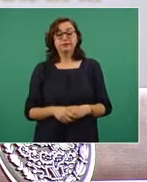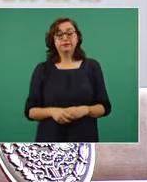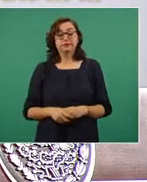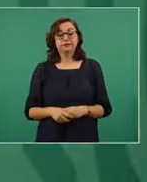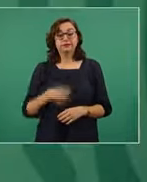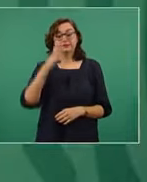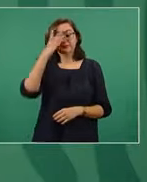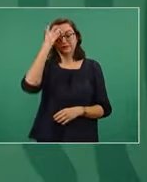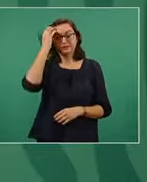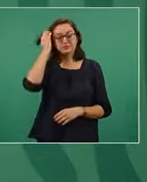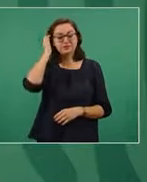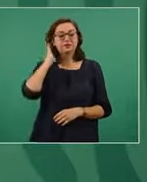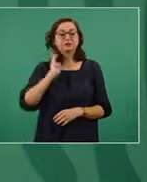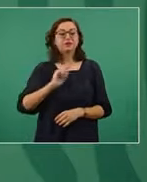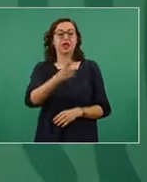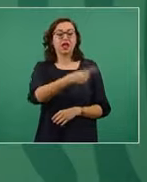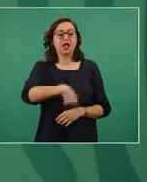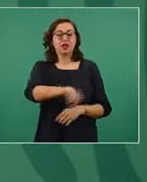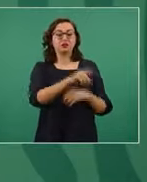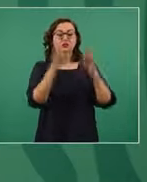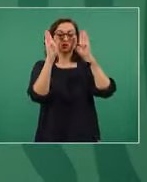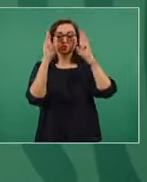les enoja mucho a los conservadores.